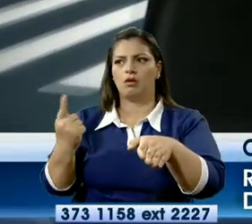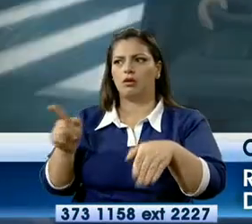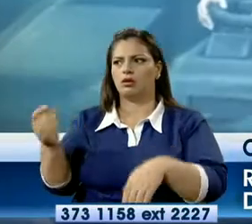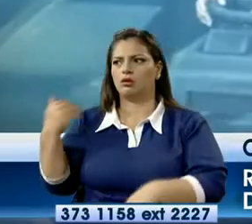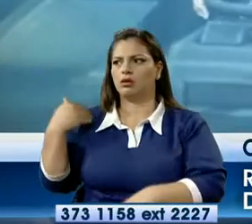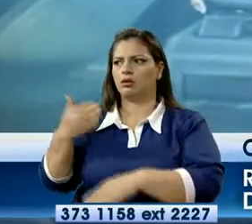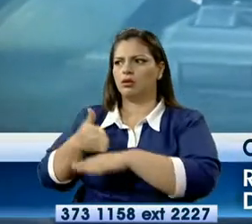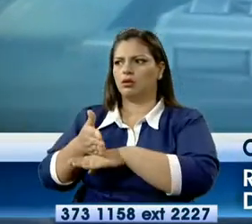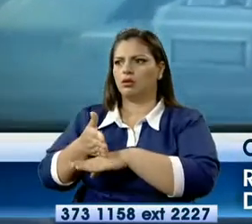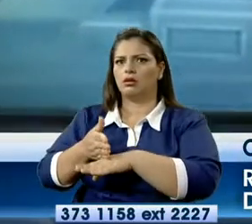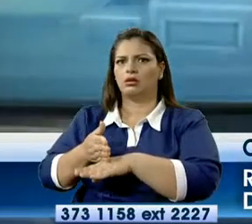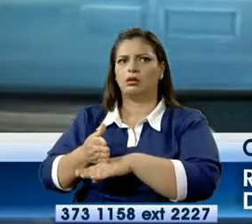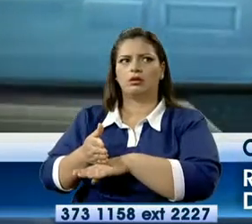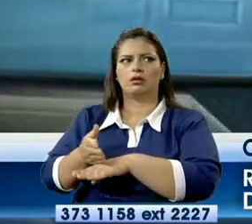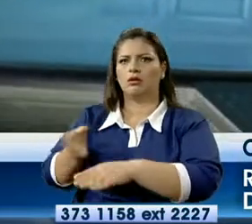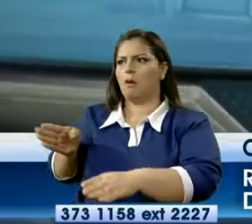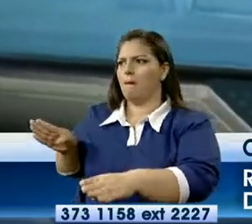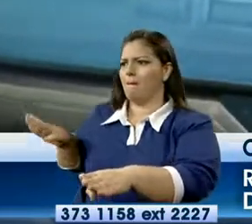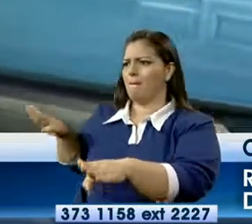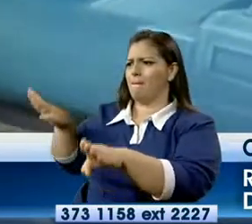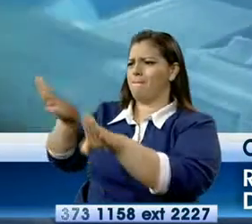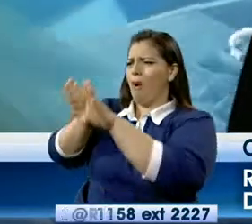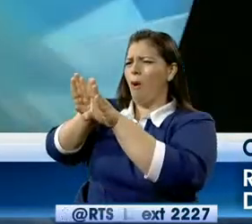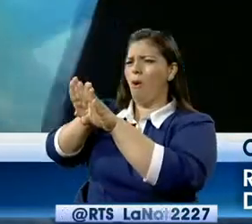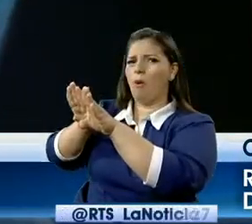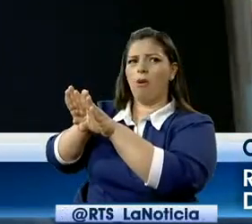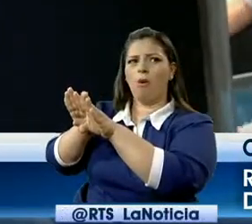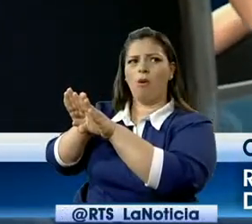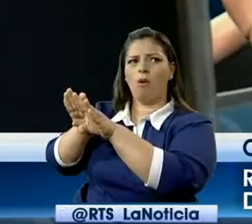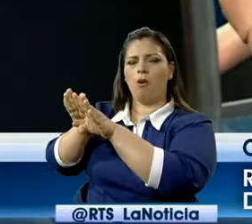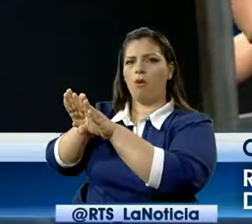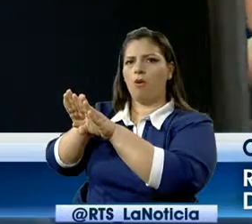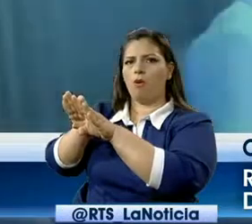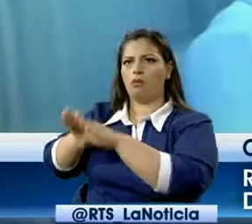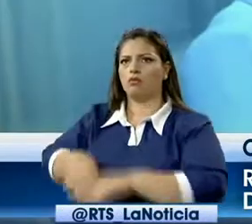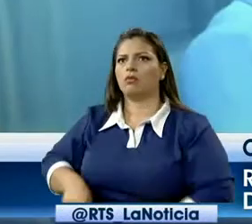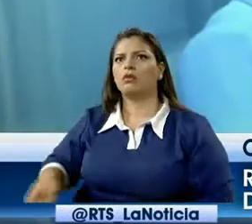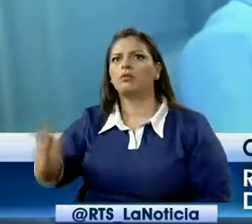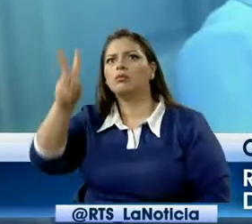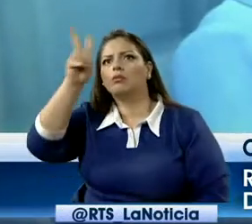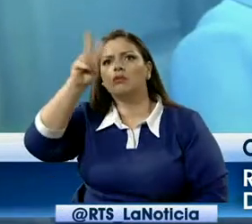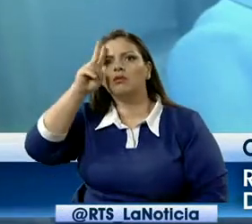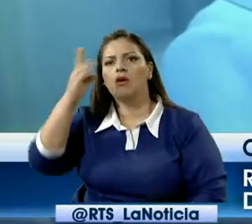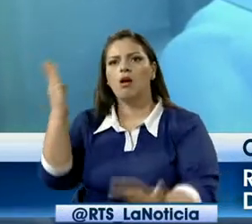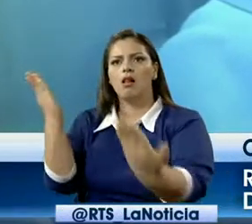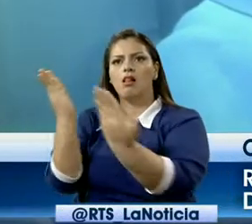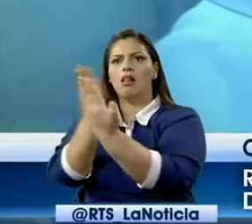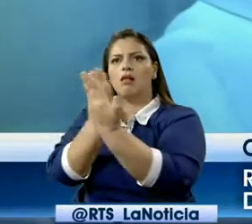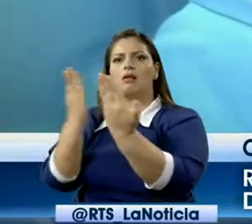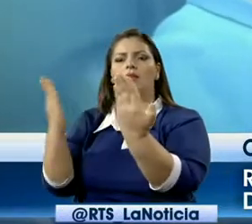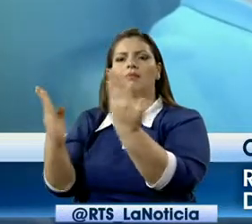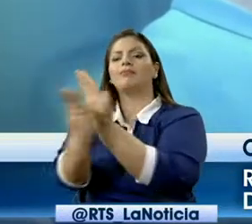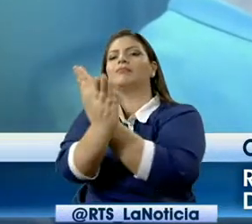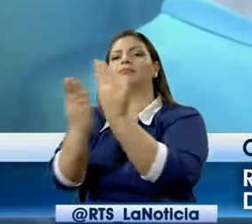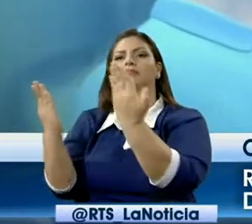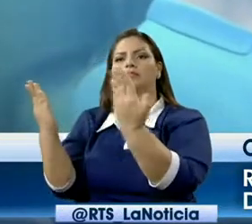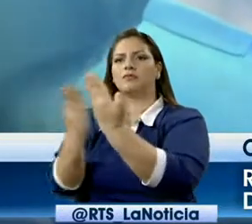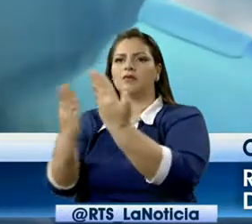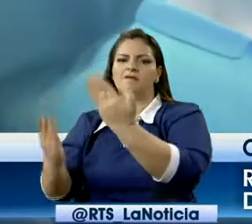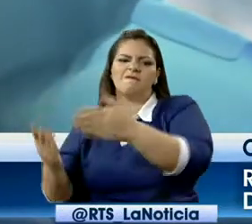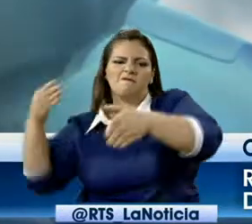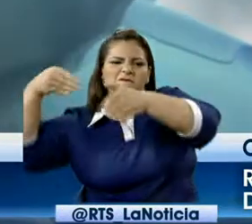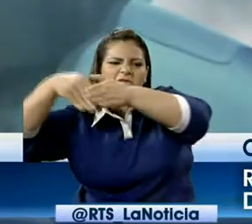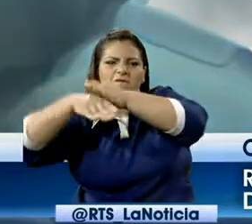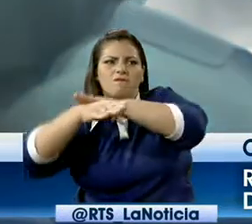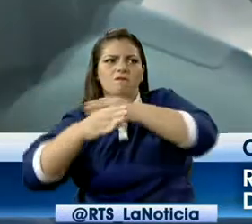que portaba, impidió que suba al bus, por lo que él decidió ir por su ventana y tras un gran salto ocasionó una herida en el cuello